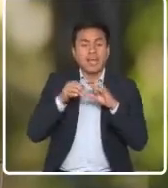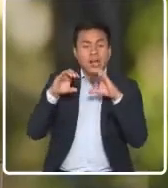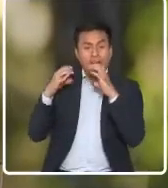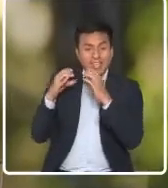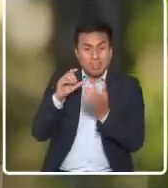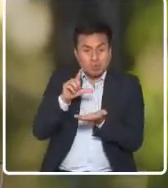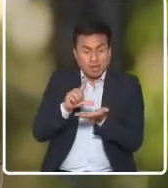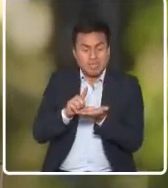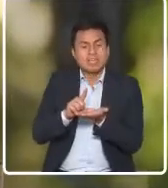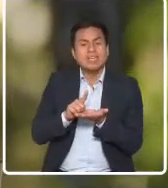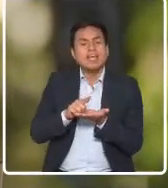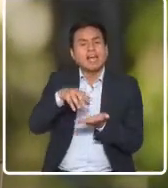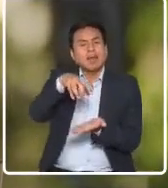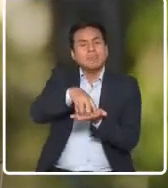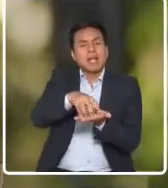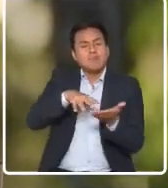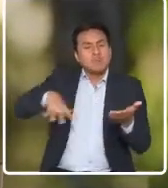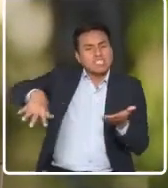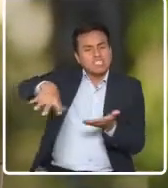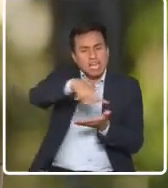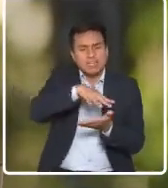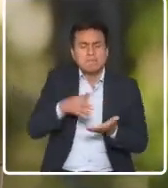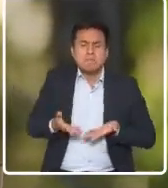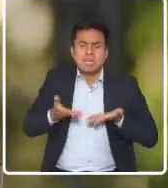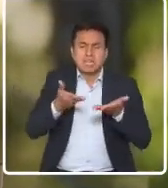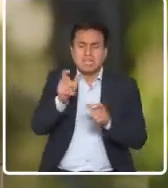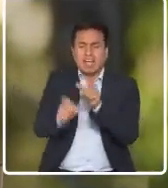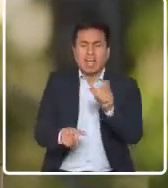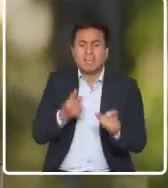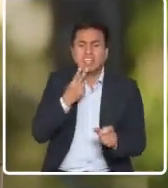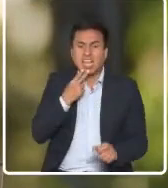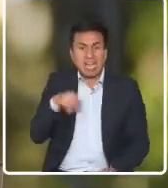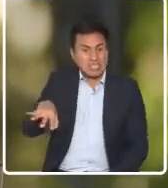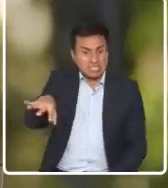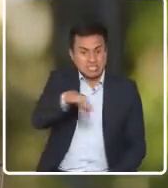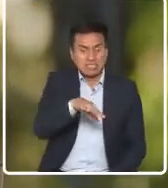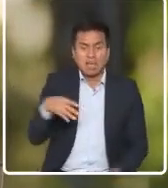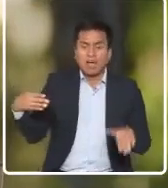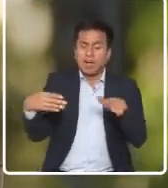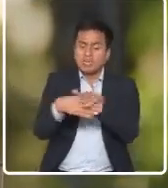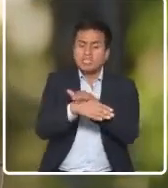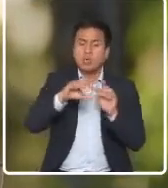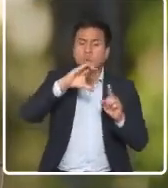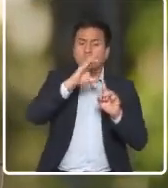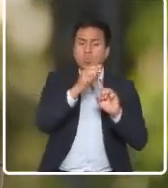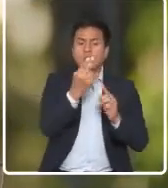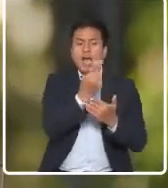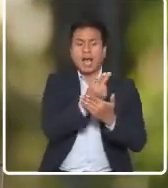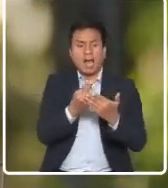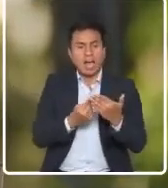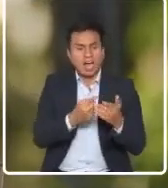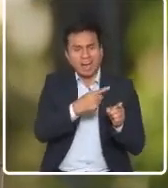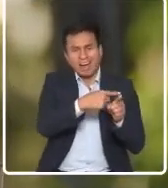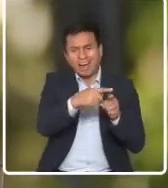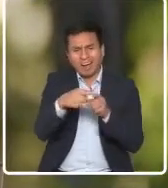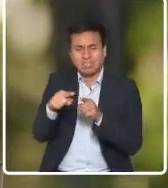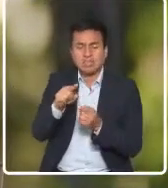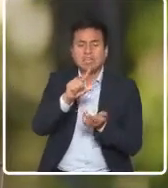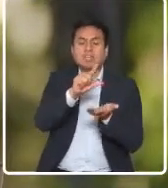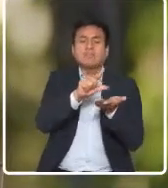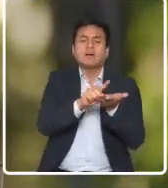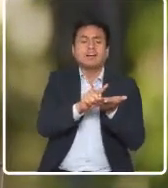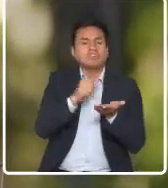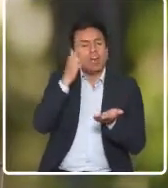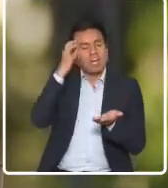como capital provincial, merece que sus habitantes tengan acceso a la cultura y las artes en un